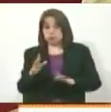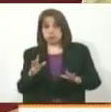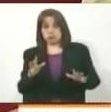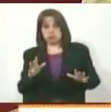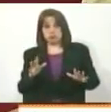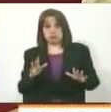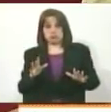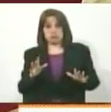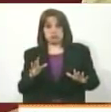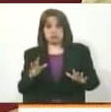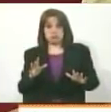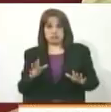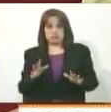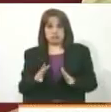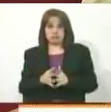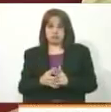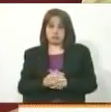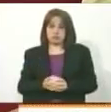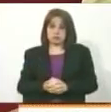Le dio la orden.